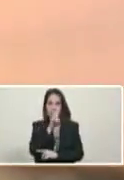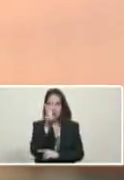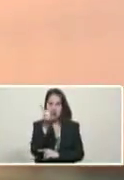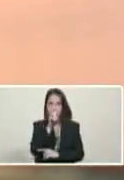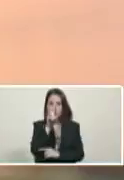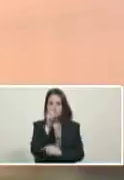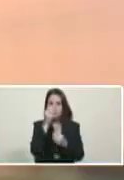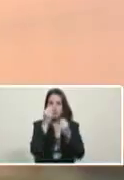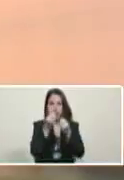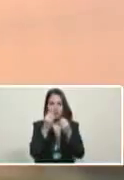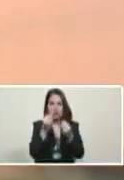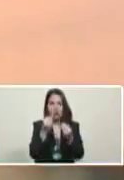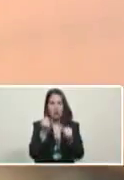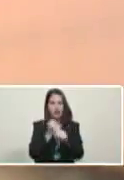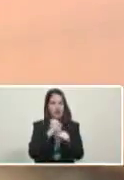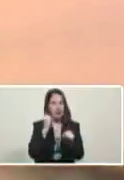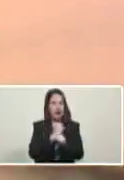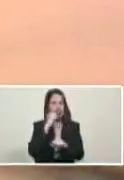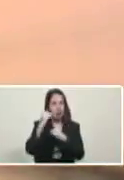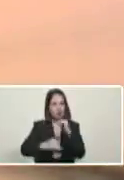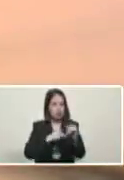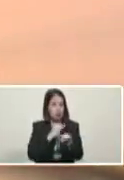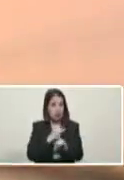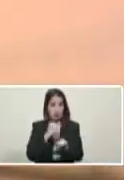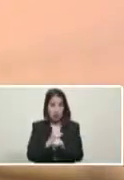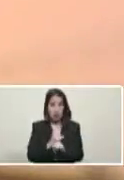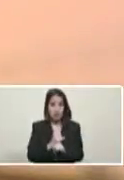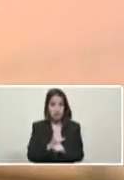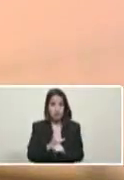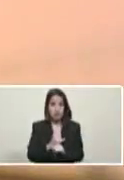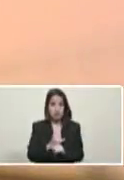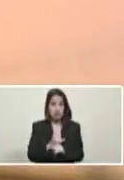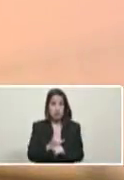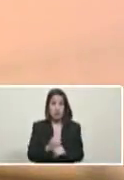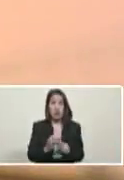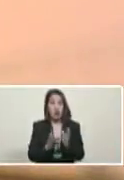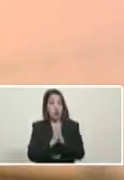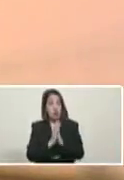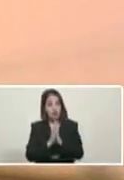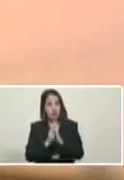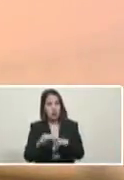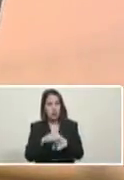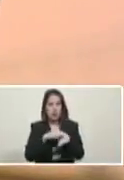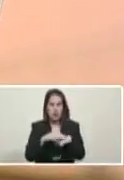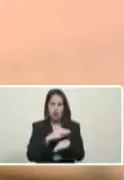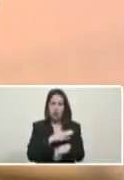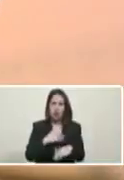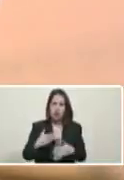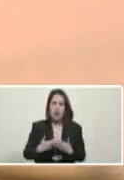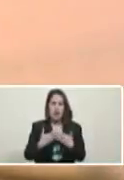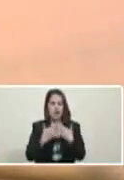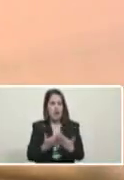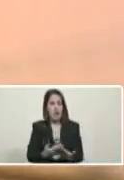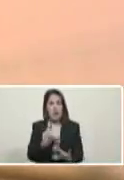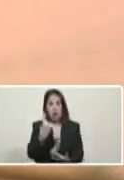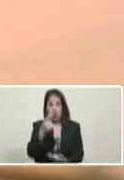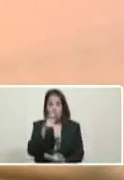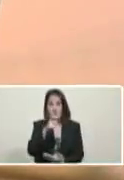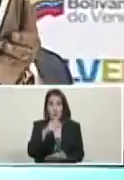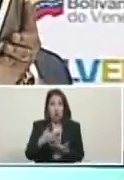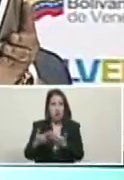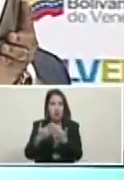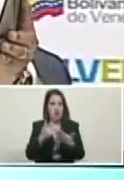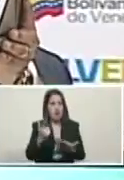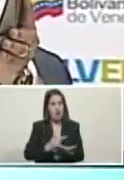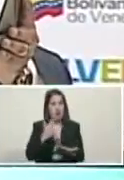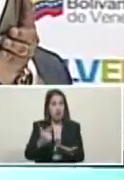recomiendo, si hubiera suficientes libros, por favor, ministro Márquez, yo quisiera regalarle un libro a cada